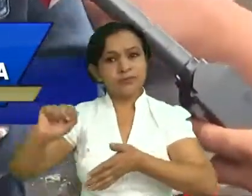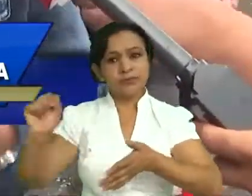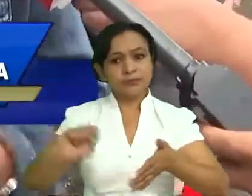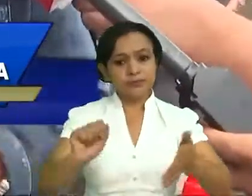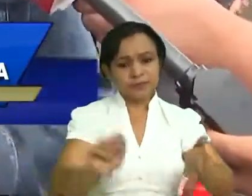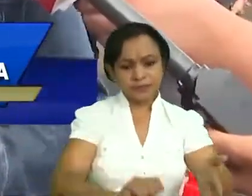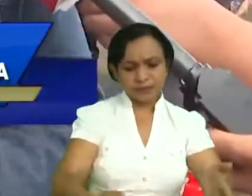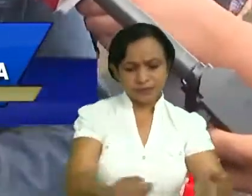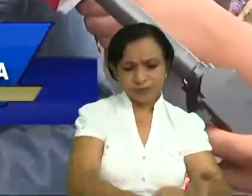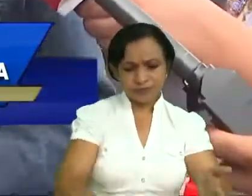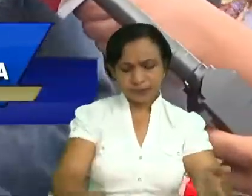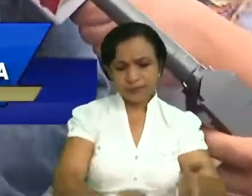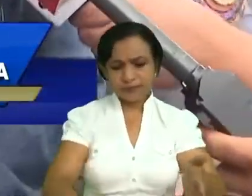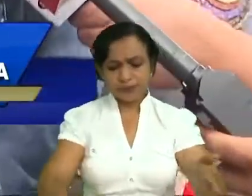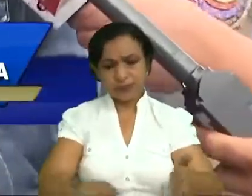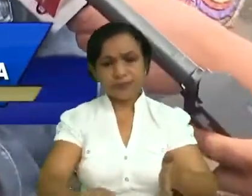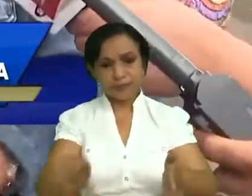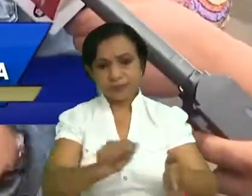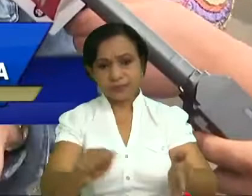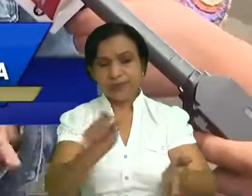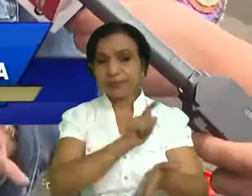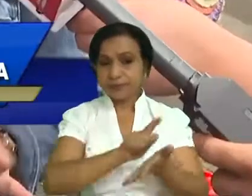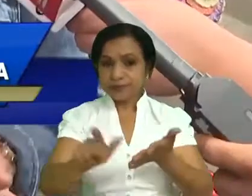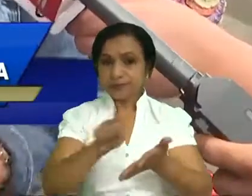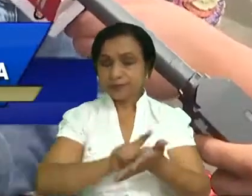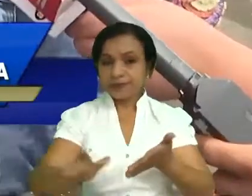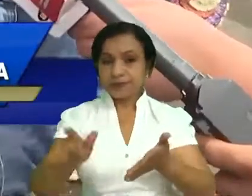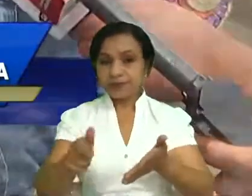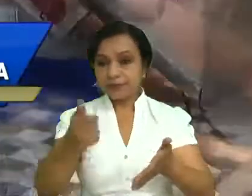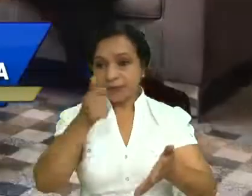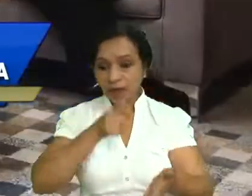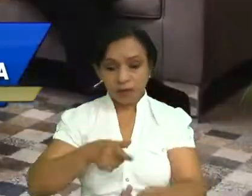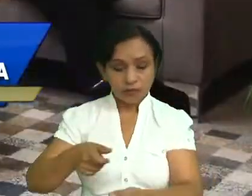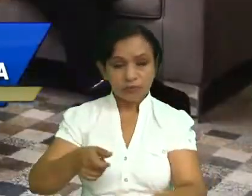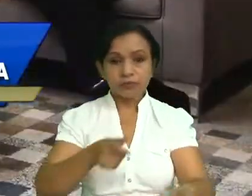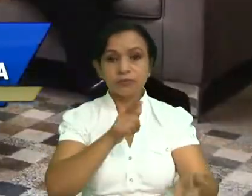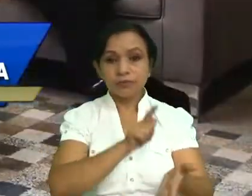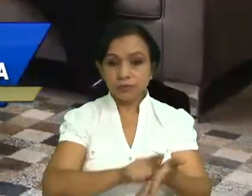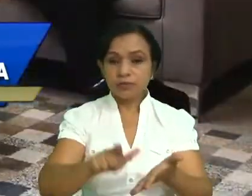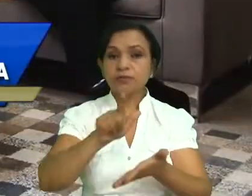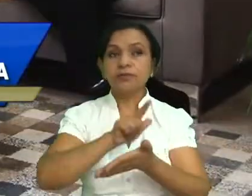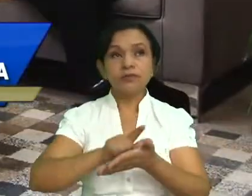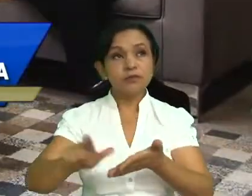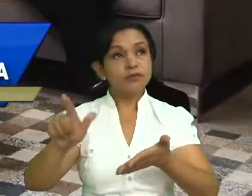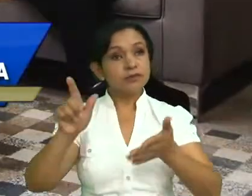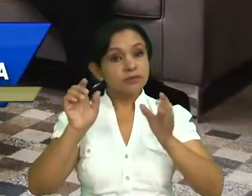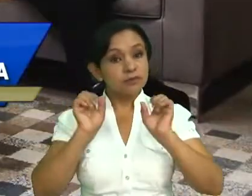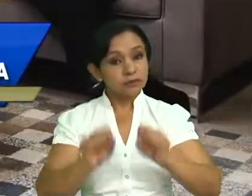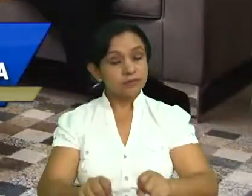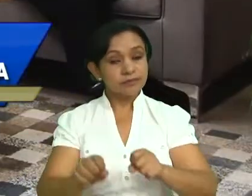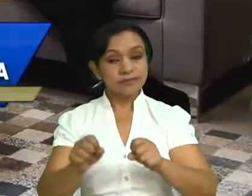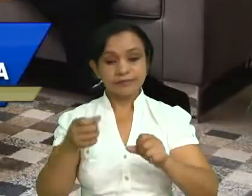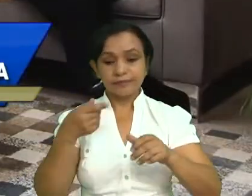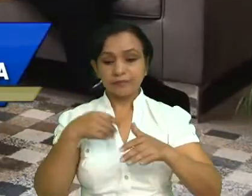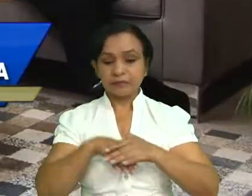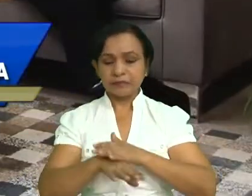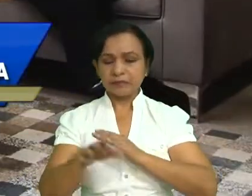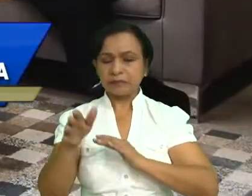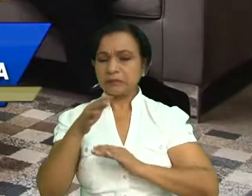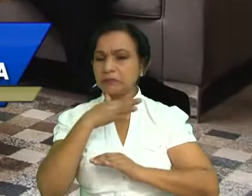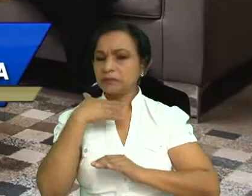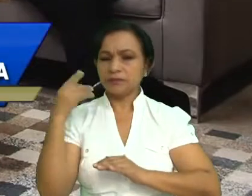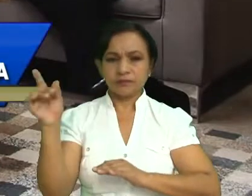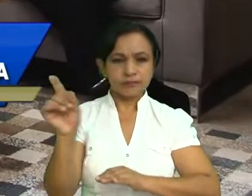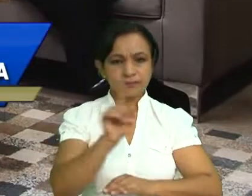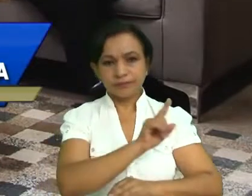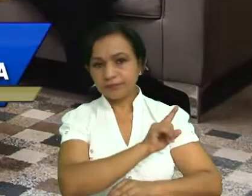lavada del piso de los mercados, y eso mantiene una limpieza y que no haya acumulación de la